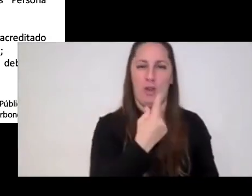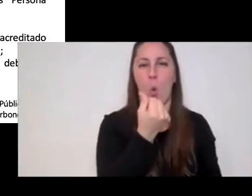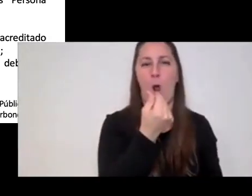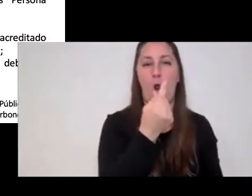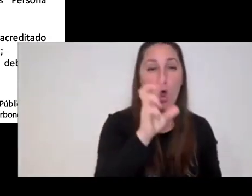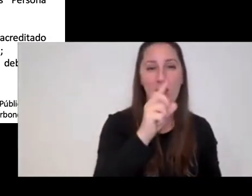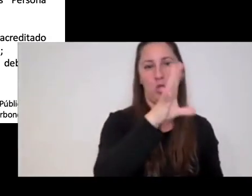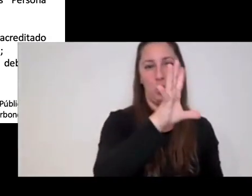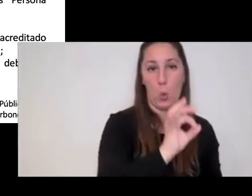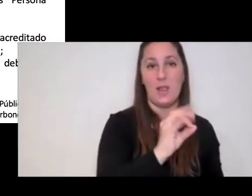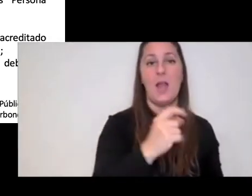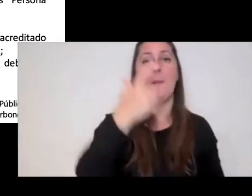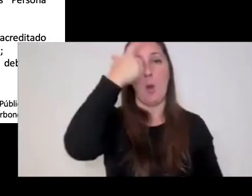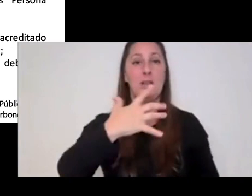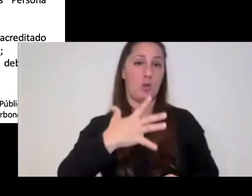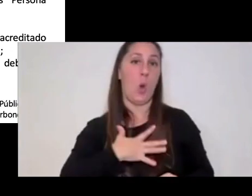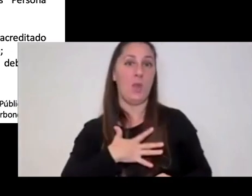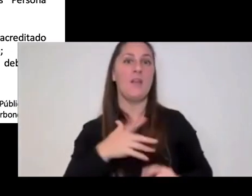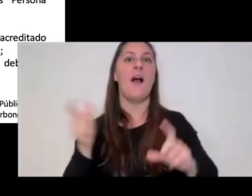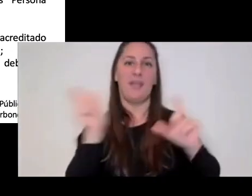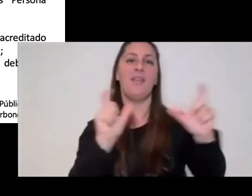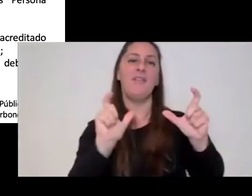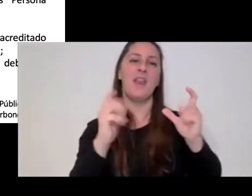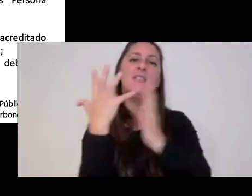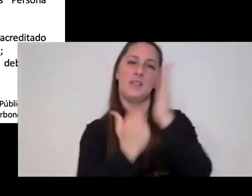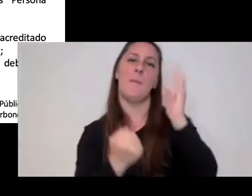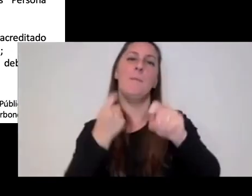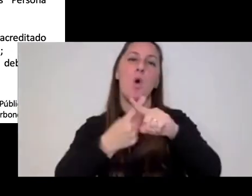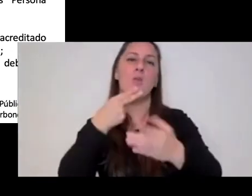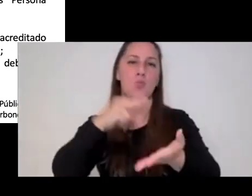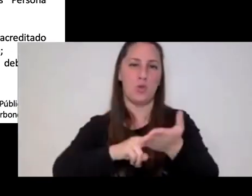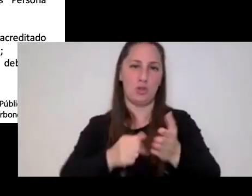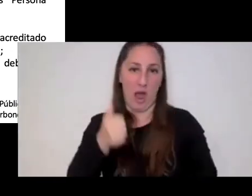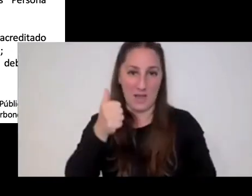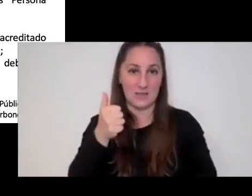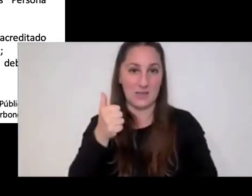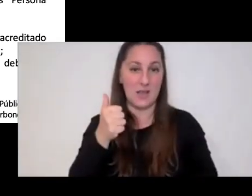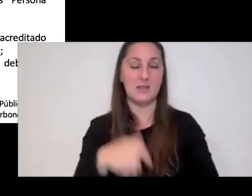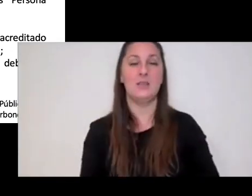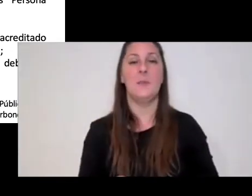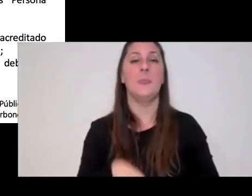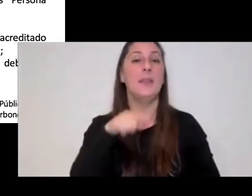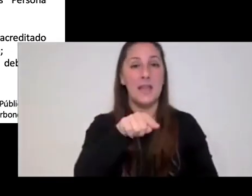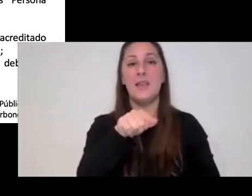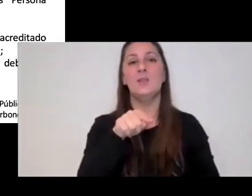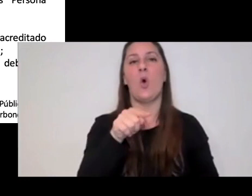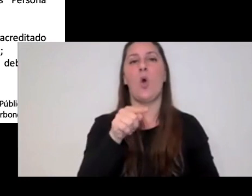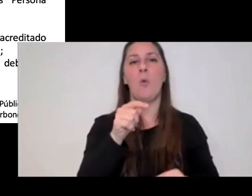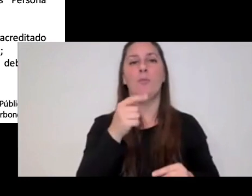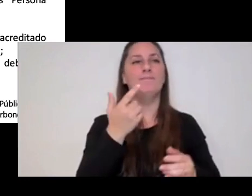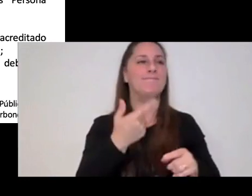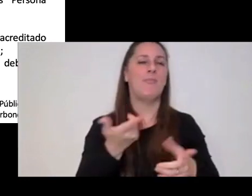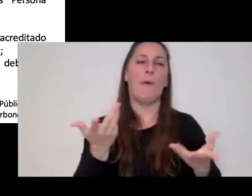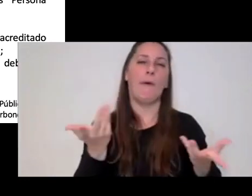jurídica, esa diferencia va a estar grabada por el impuesto a las ganancias y ciertamente es algo que desincentiva este tipo